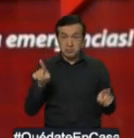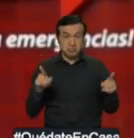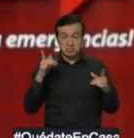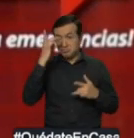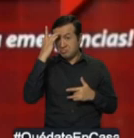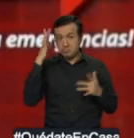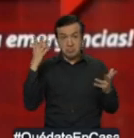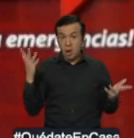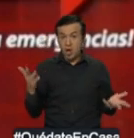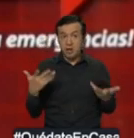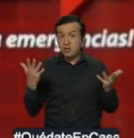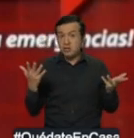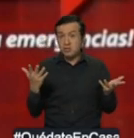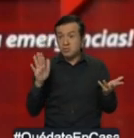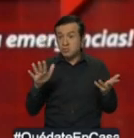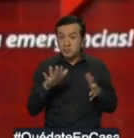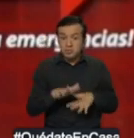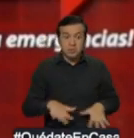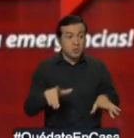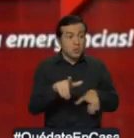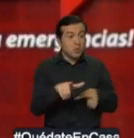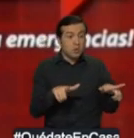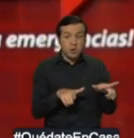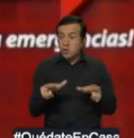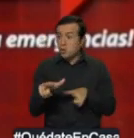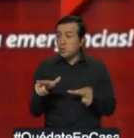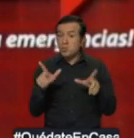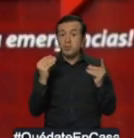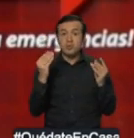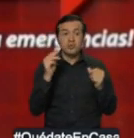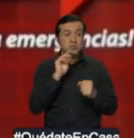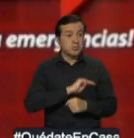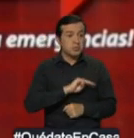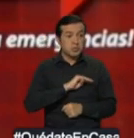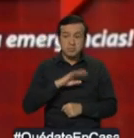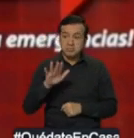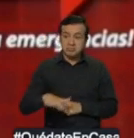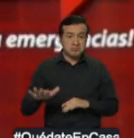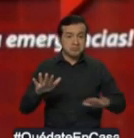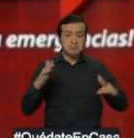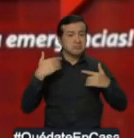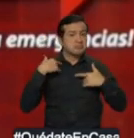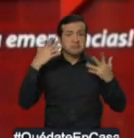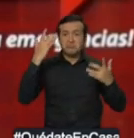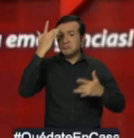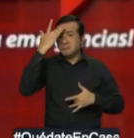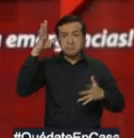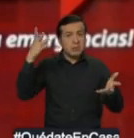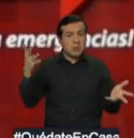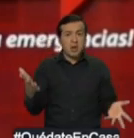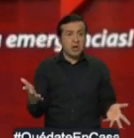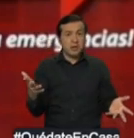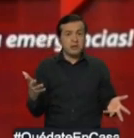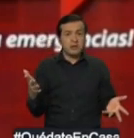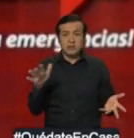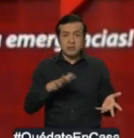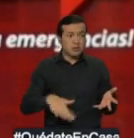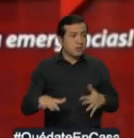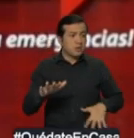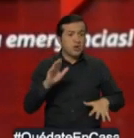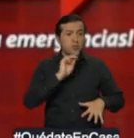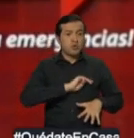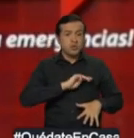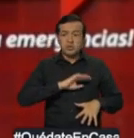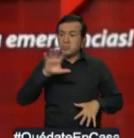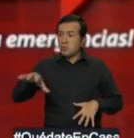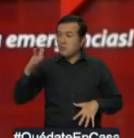y dependiendo de su ubicación geográfica tenemos muchos municipios que no tienen ningún caso y que no tienen vecindad con municipios